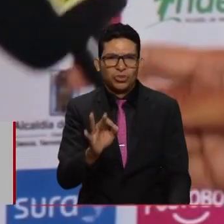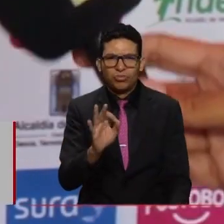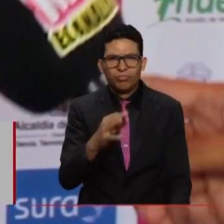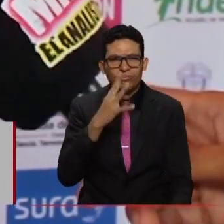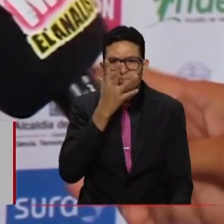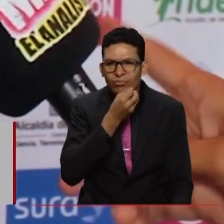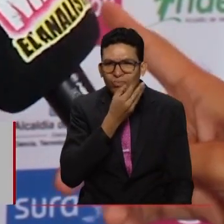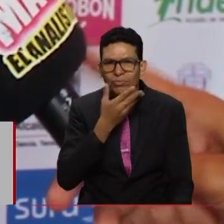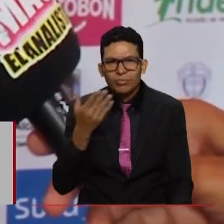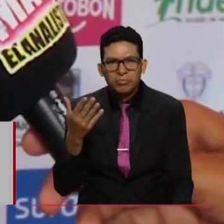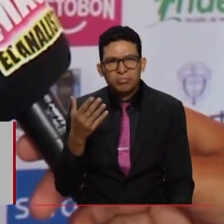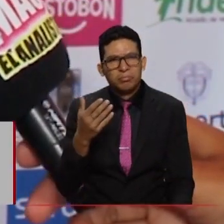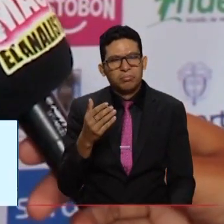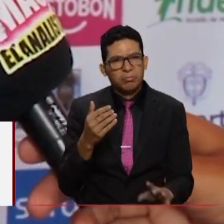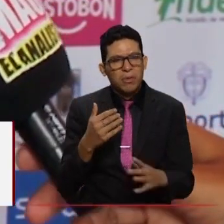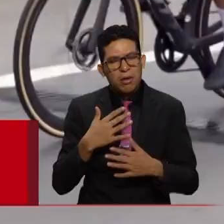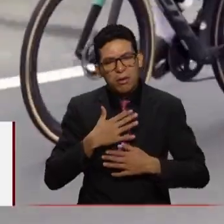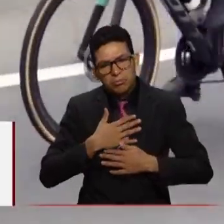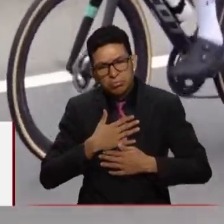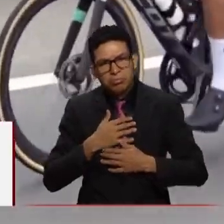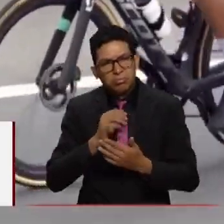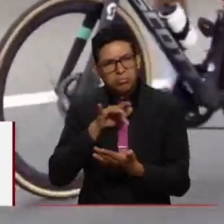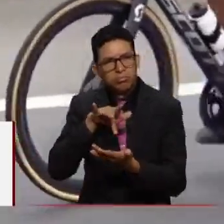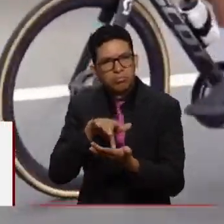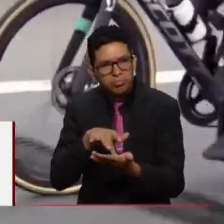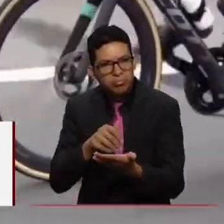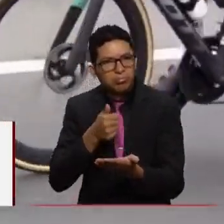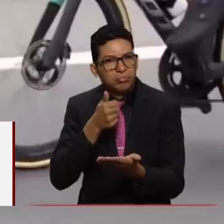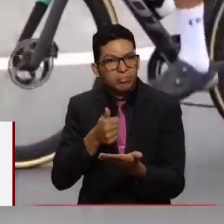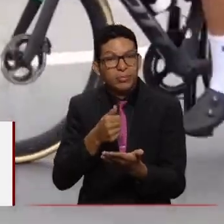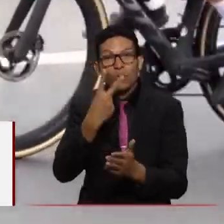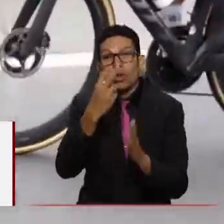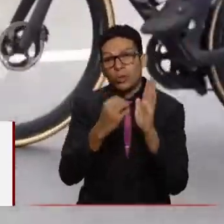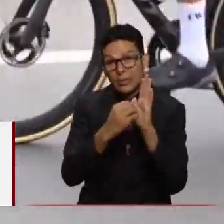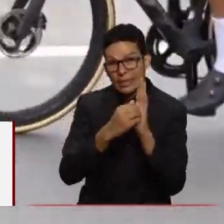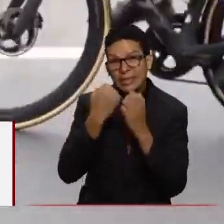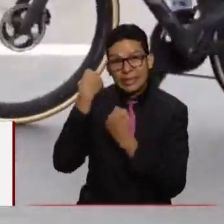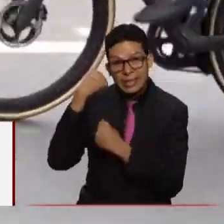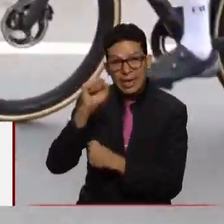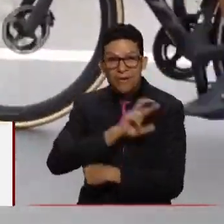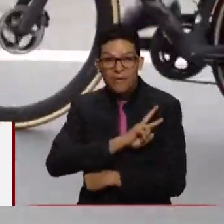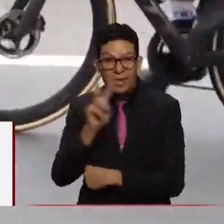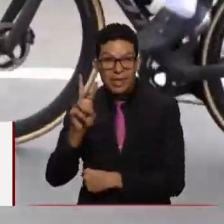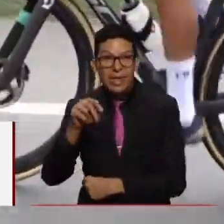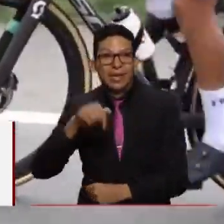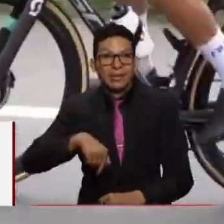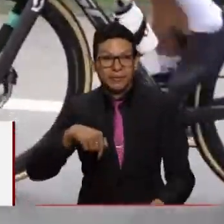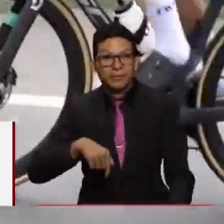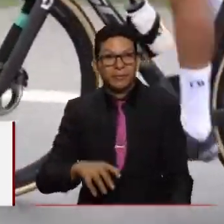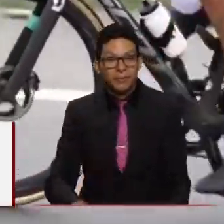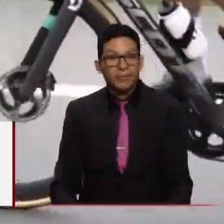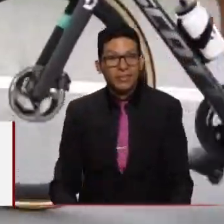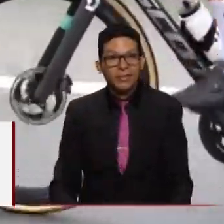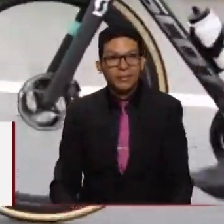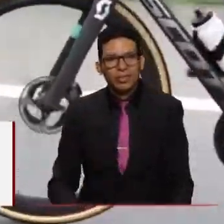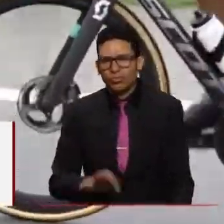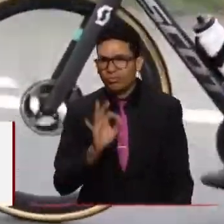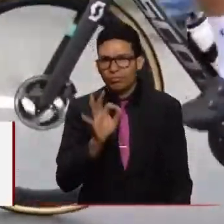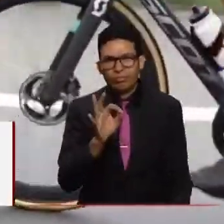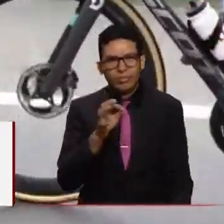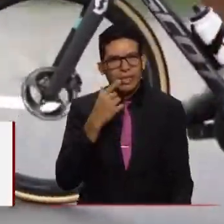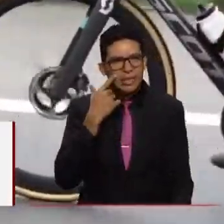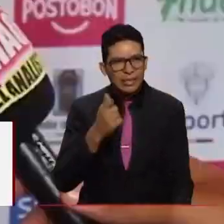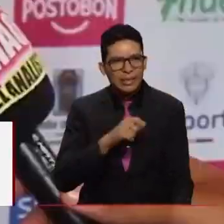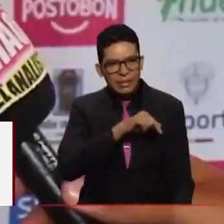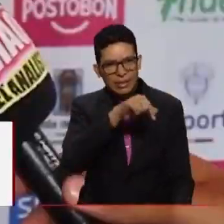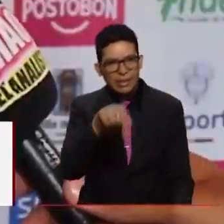lugar, me ha acogido muy bien, he podido ganar dos vueltas al Valle aquí, así que pues siempre será grato